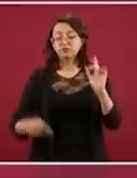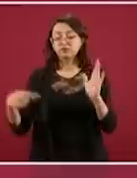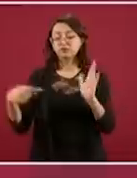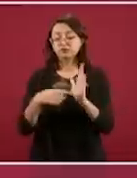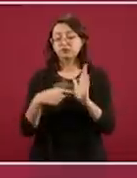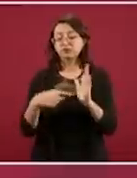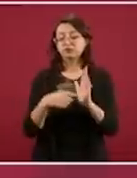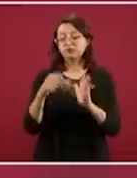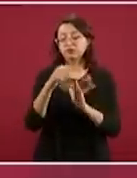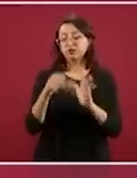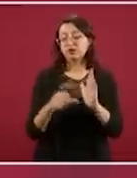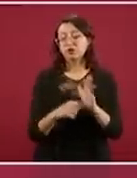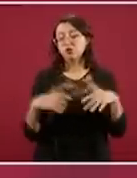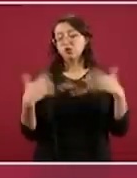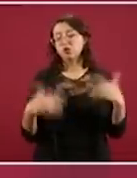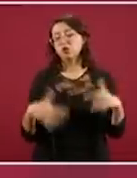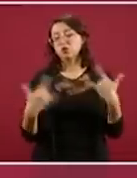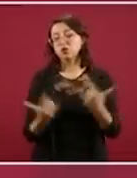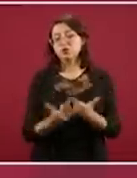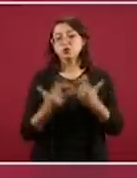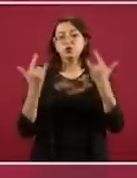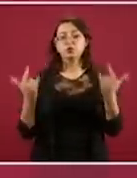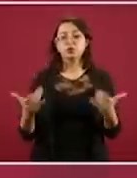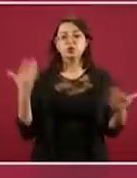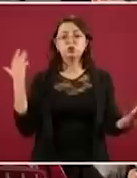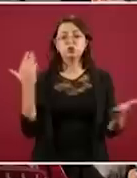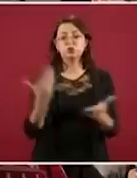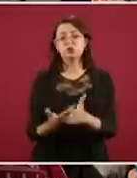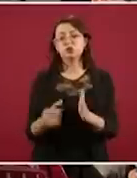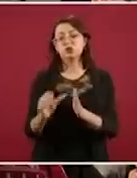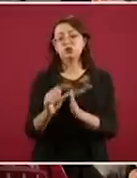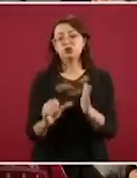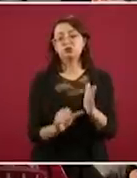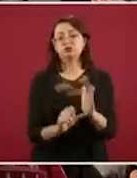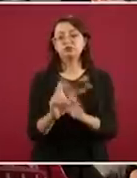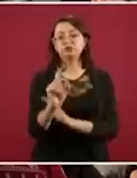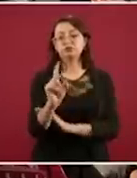legendario, el famoso 33,